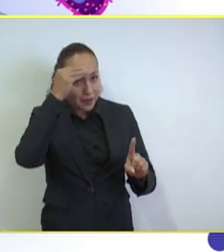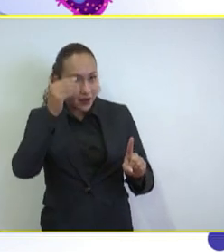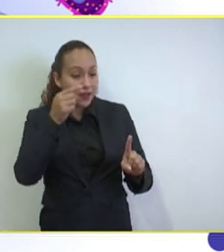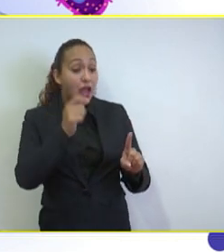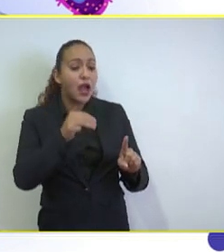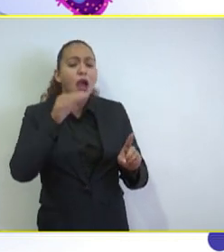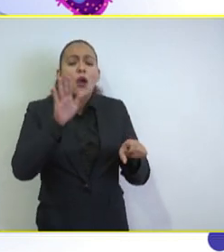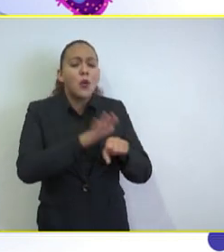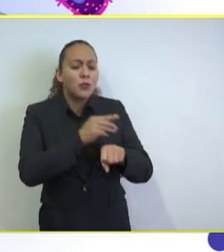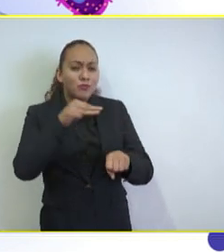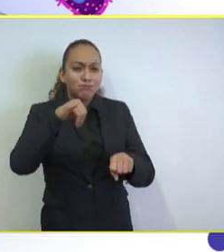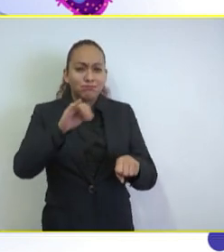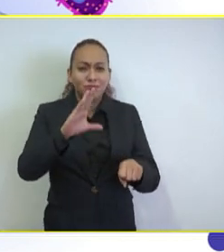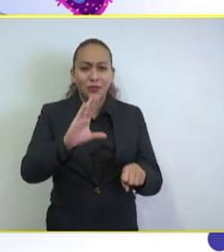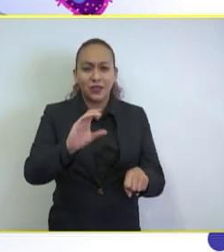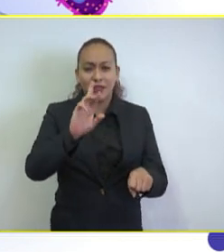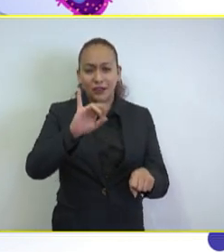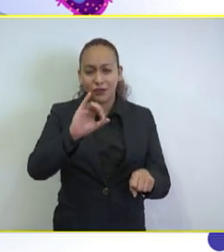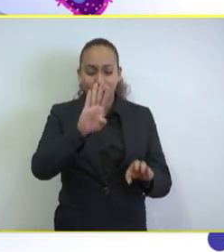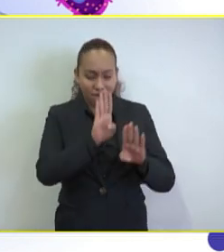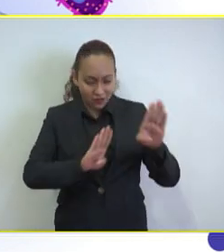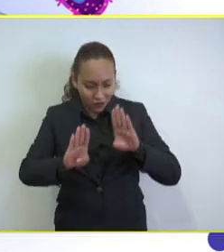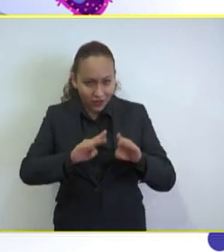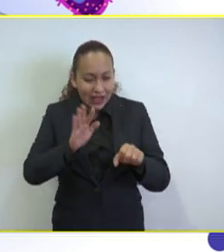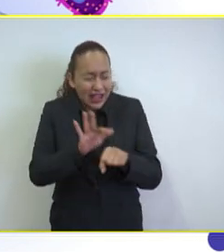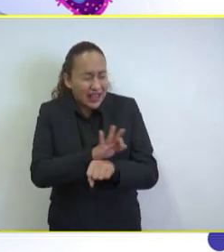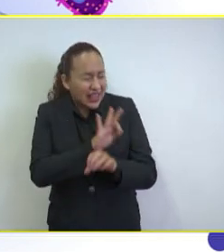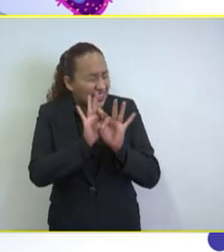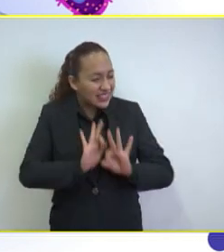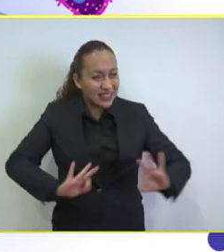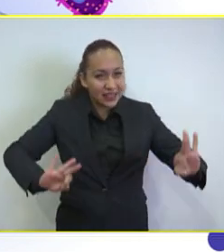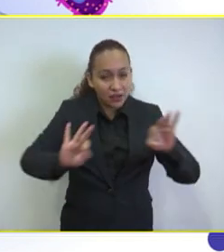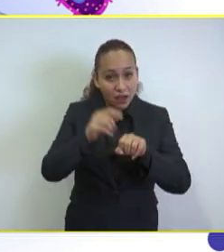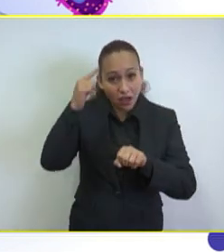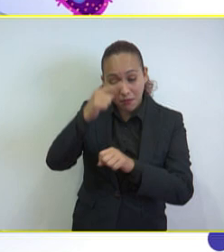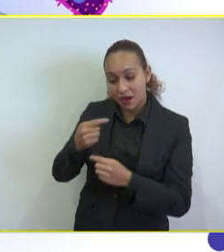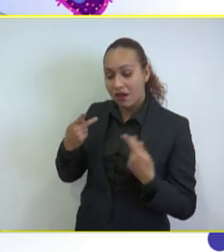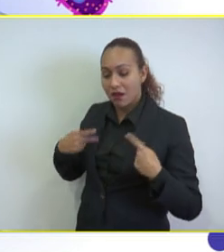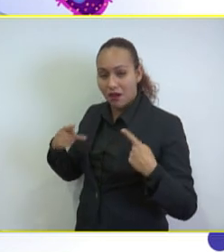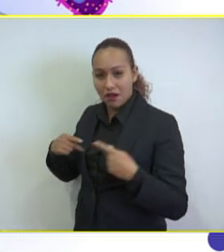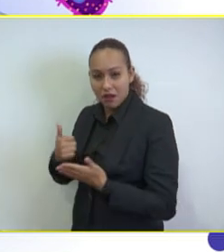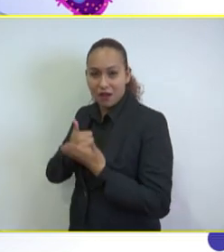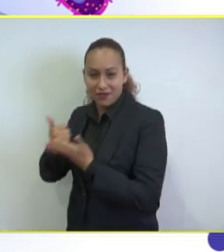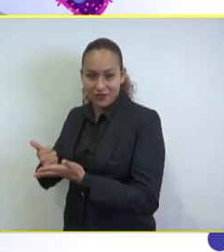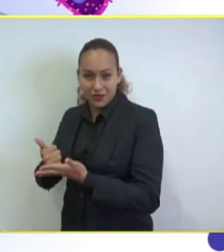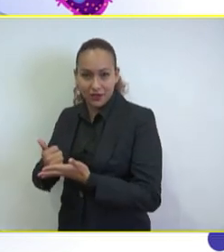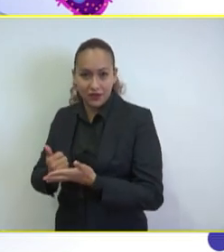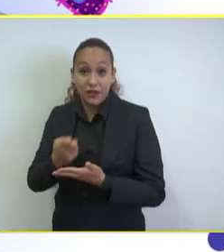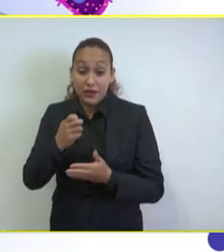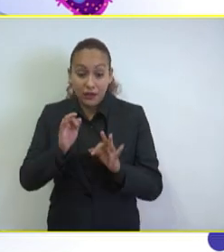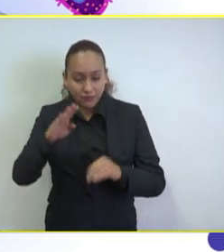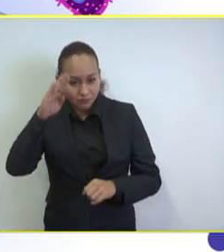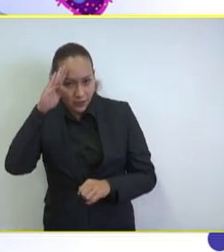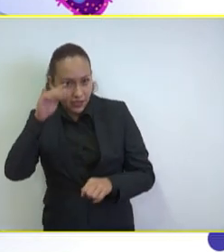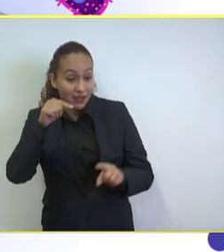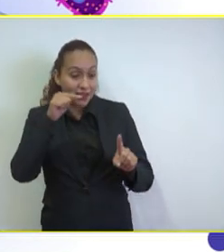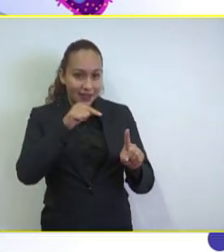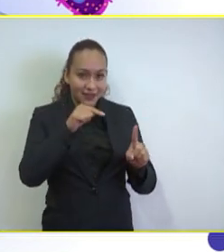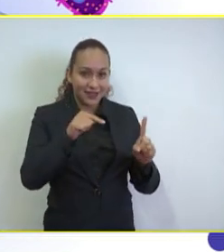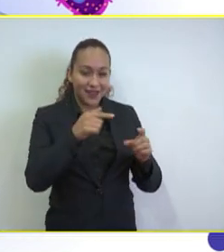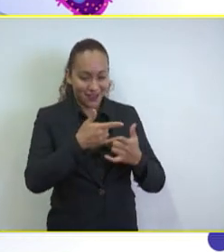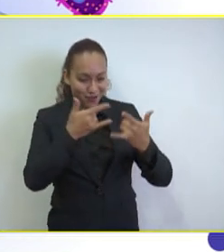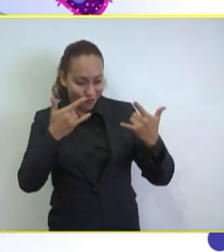la importancia de los microorganismos. Y por supuesto, los microorganismos son elementos fundamentales dentro de esta